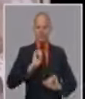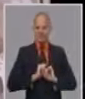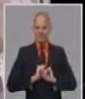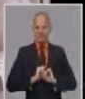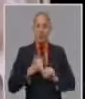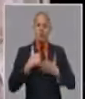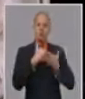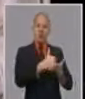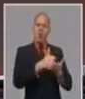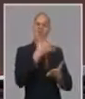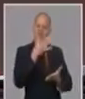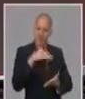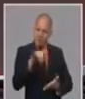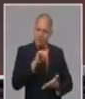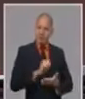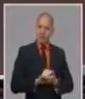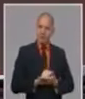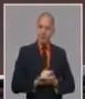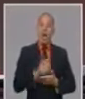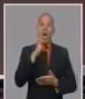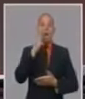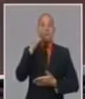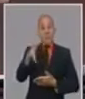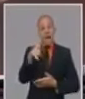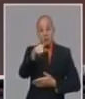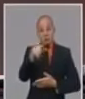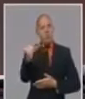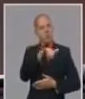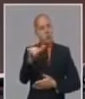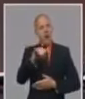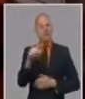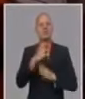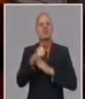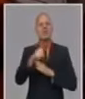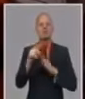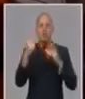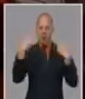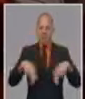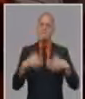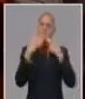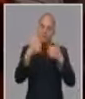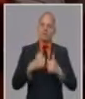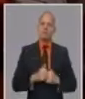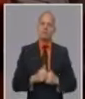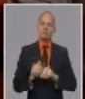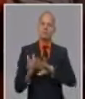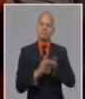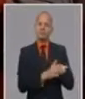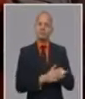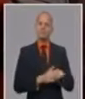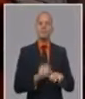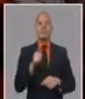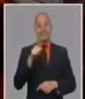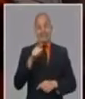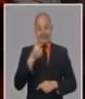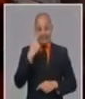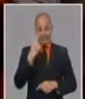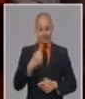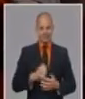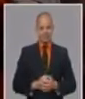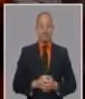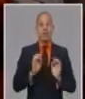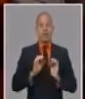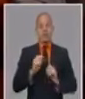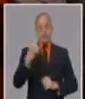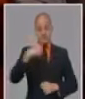Un asunto sin duda importante, doctora Eliana. ¿Algún mensaje final en esta mesa redonda? Nada, decir que la salud como un concepto